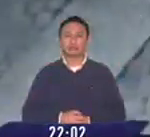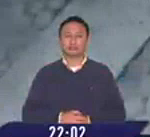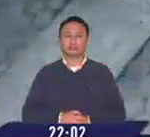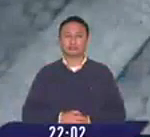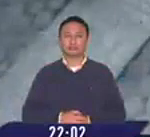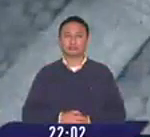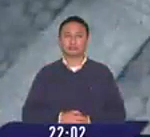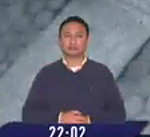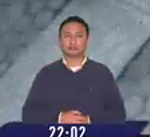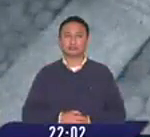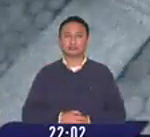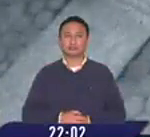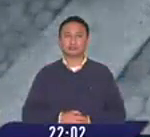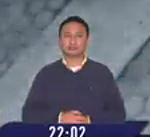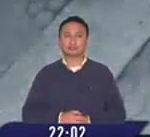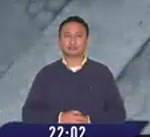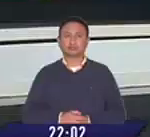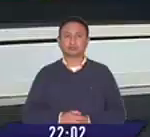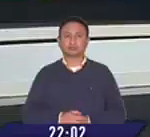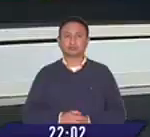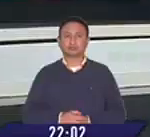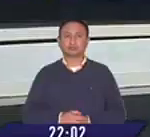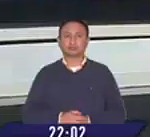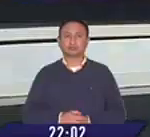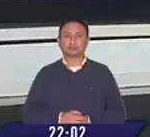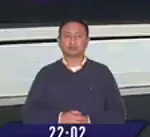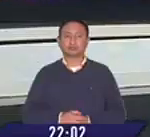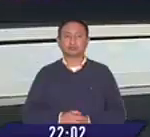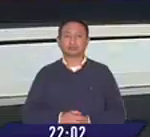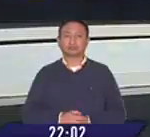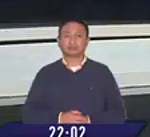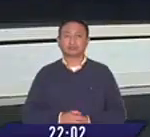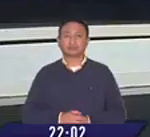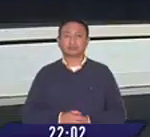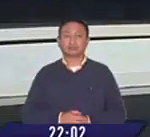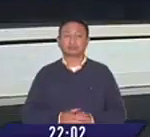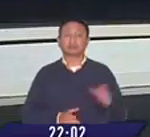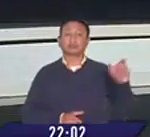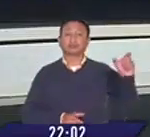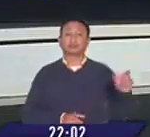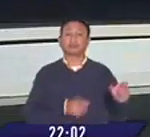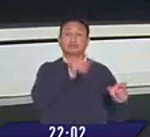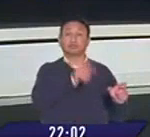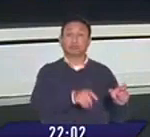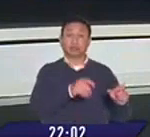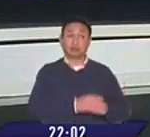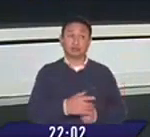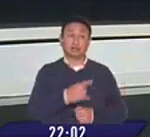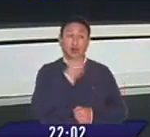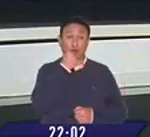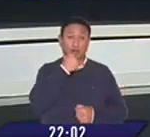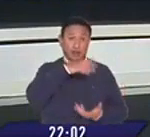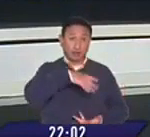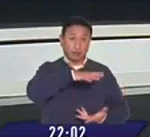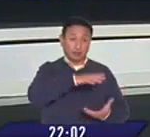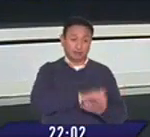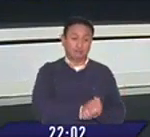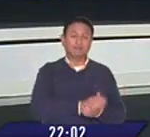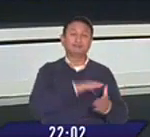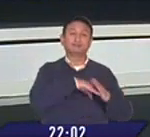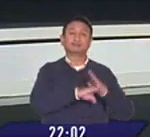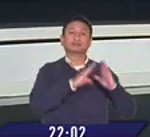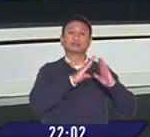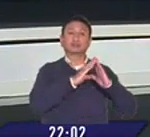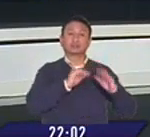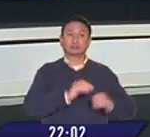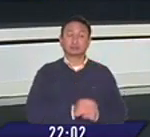Informó Marilyn Jaramillo. Delincuentes disfrazados de repartidores de comida ingresaron a una casa